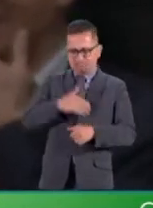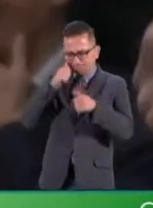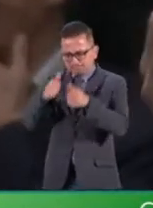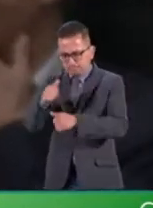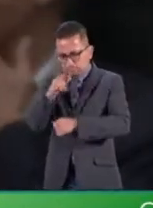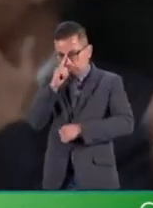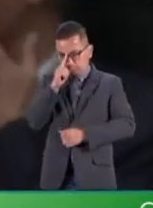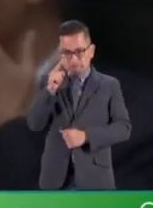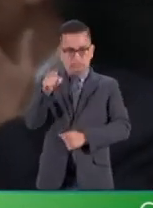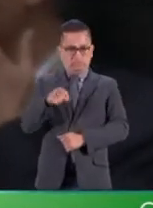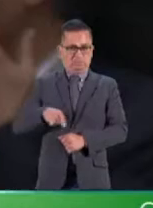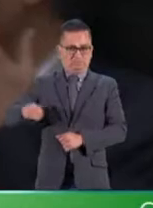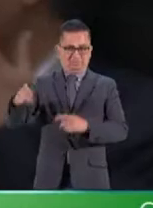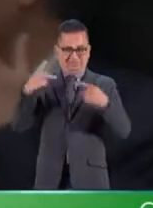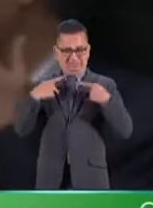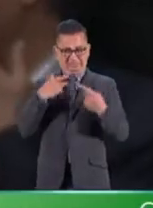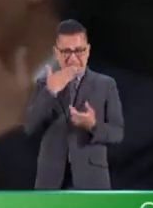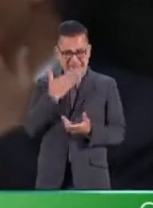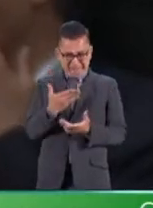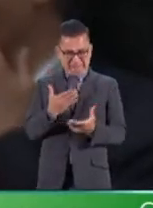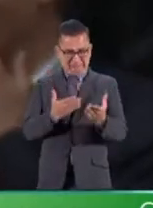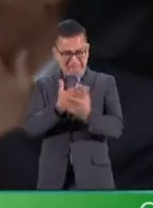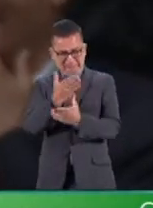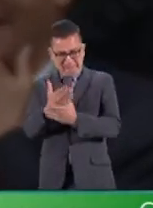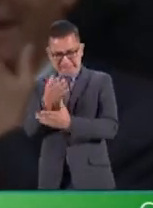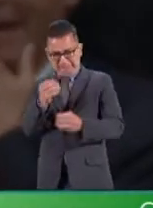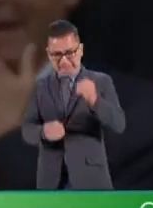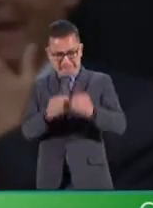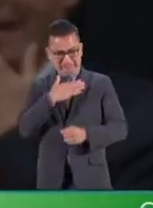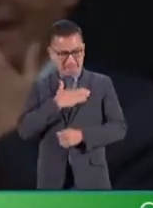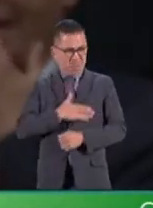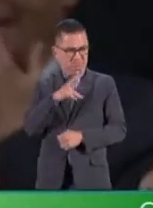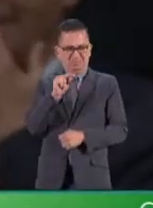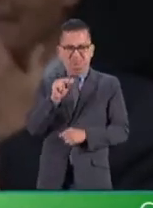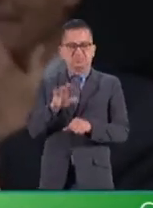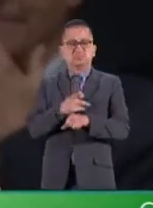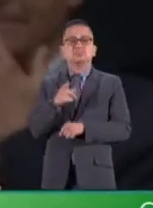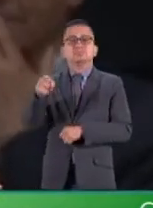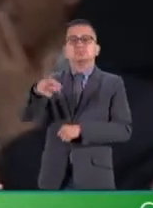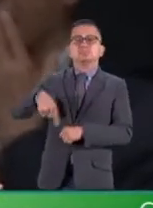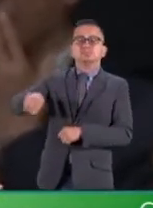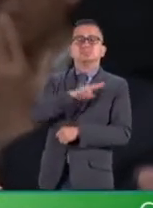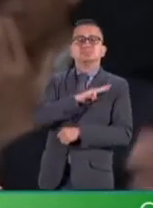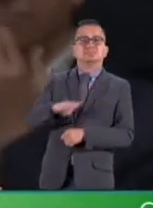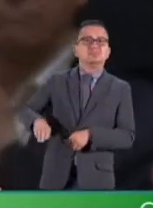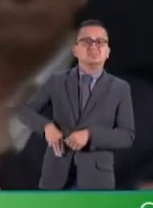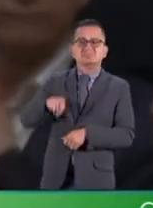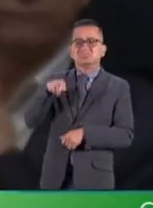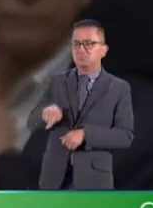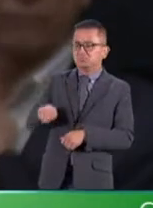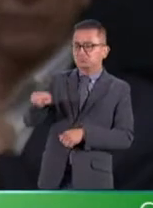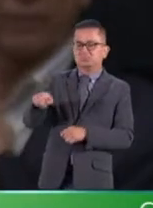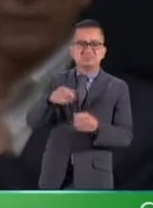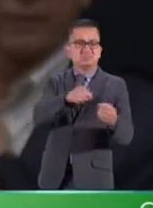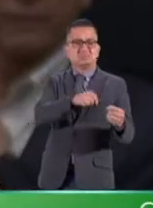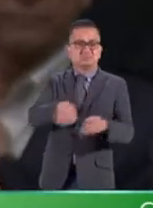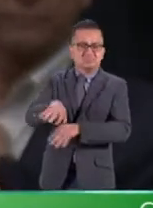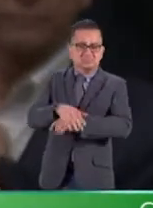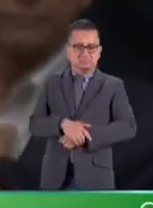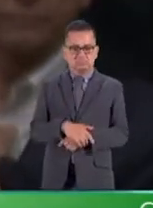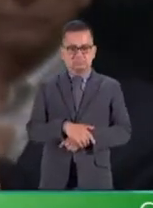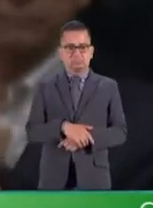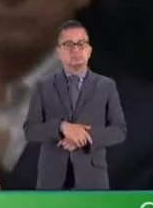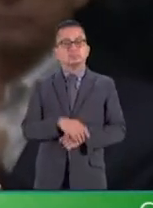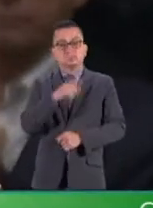sistemas judiciales locales están abandonados. Mientras que los países en promedio tienen 17.83 jueces